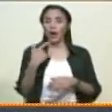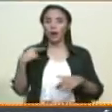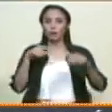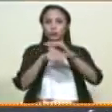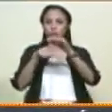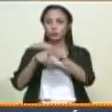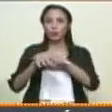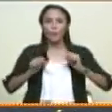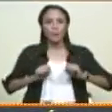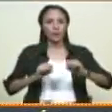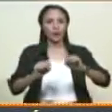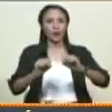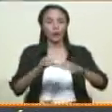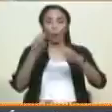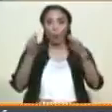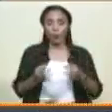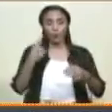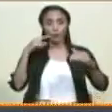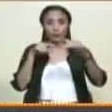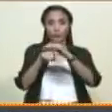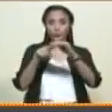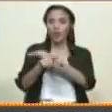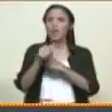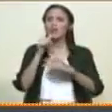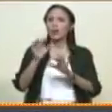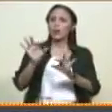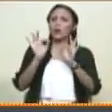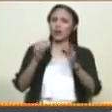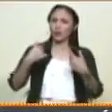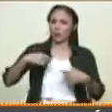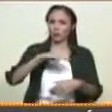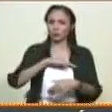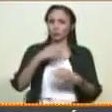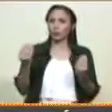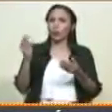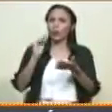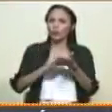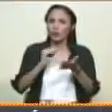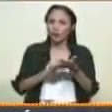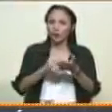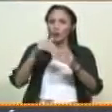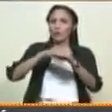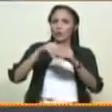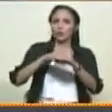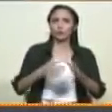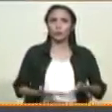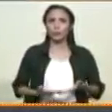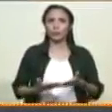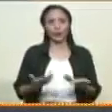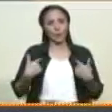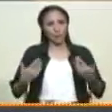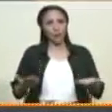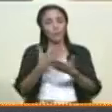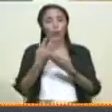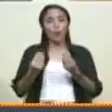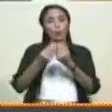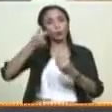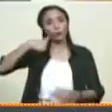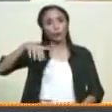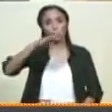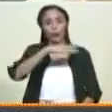mercados. ¿Quién nos eligió a nosotros? ¿Y cómo es que en esa lucha nosotros no vamos a acompañar al pueblo?